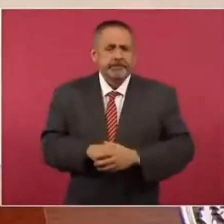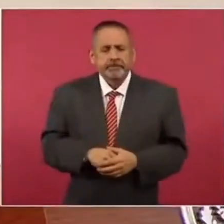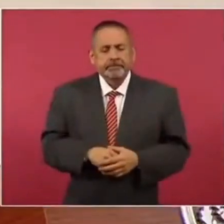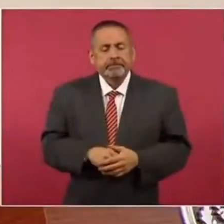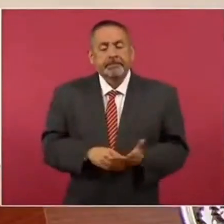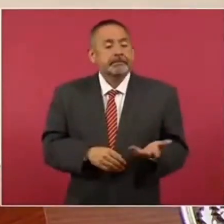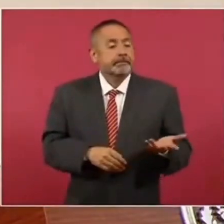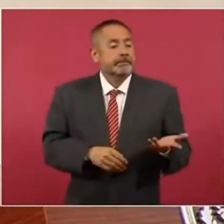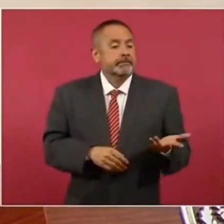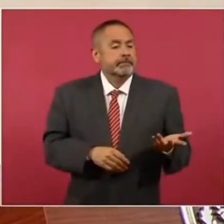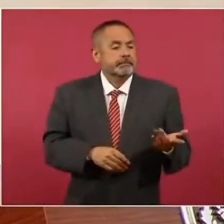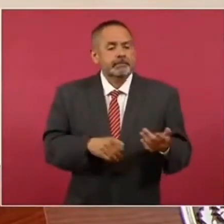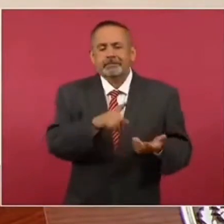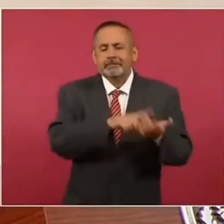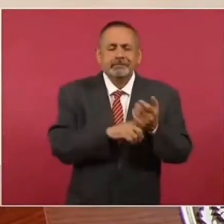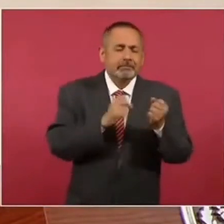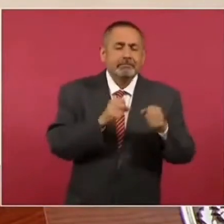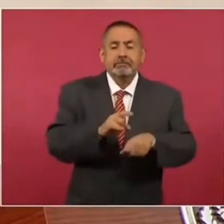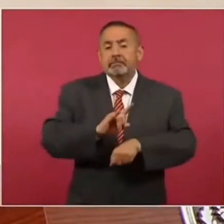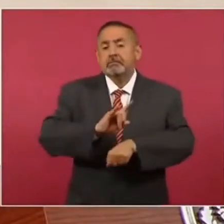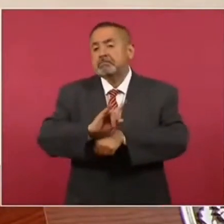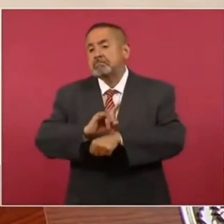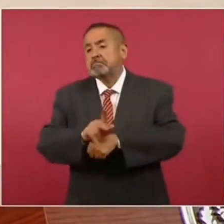sobre todo la simulación,